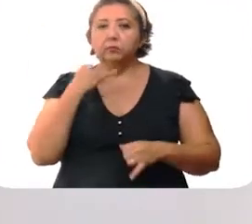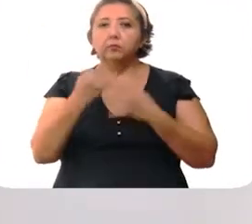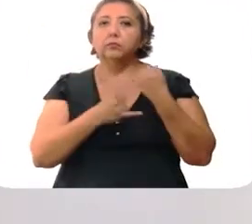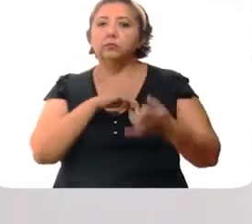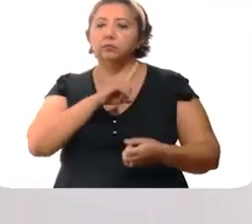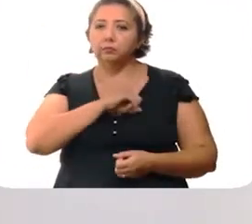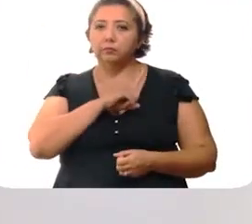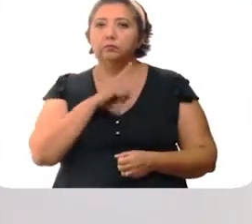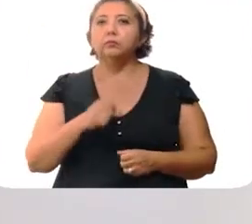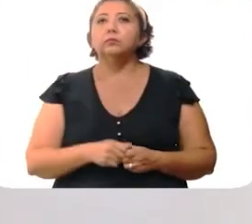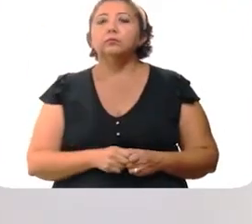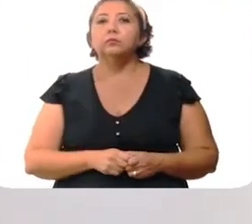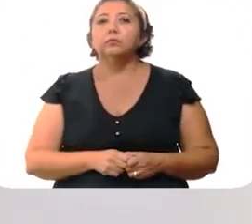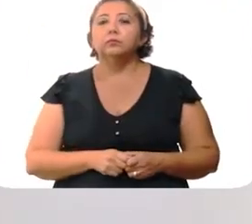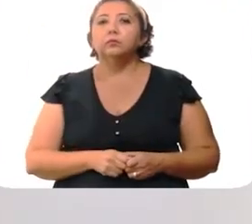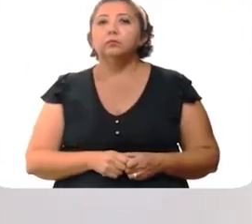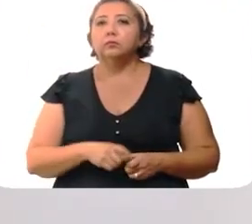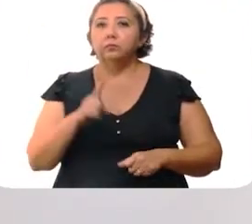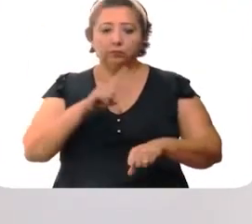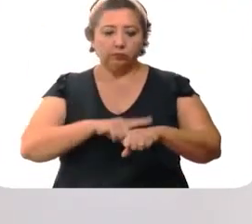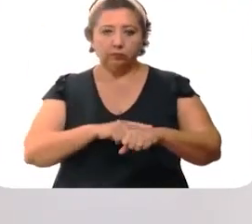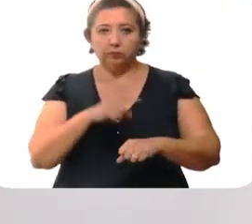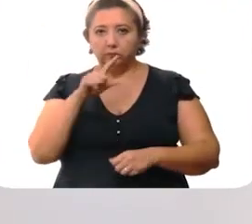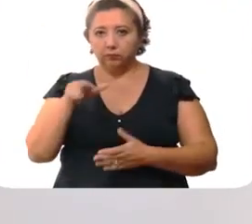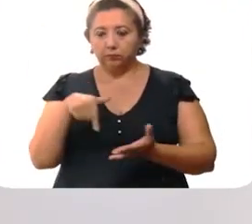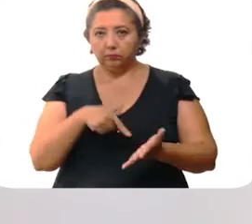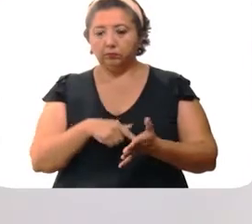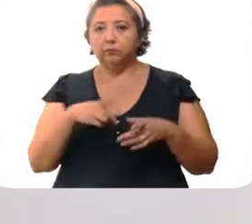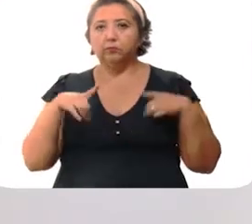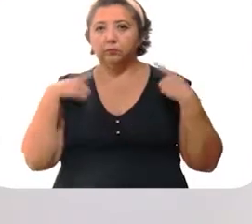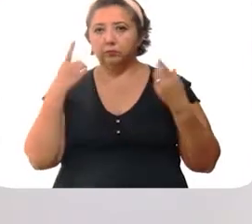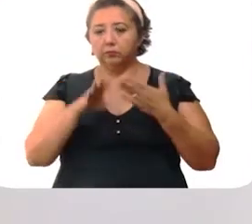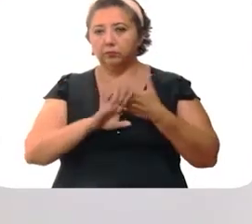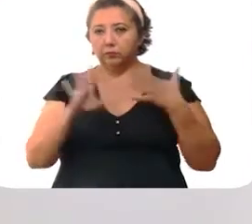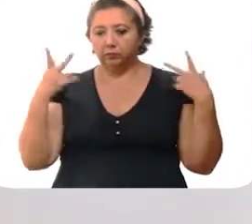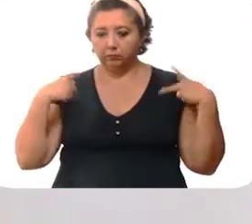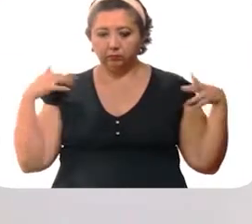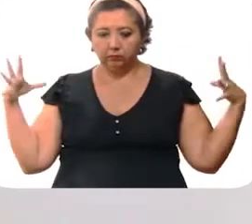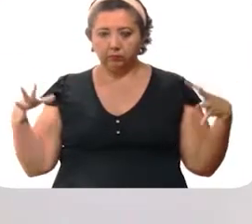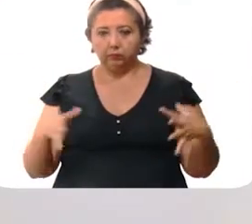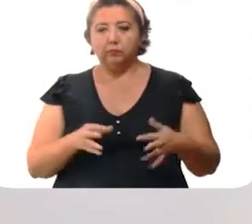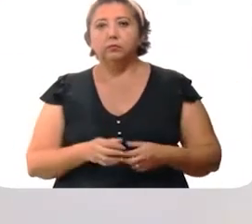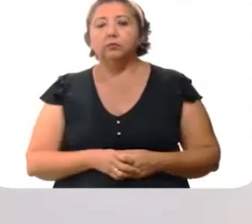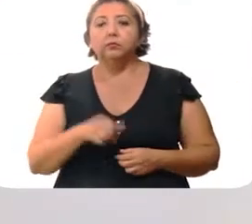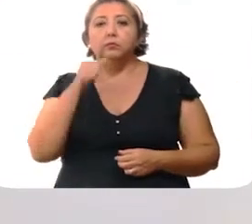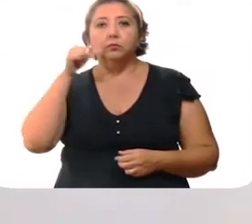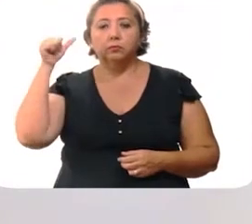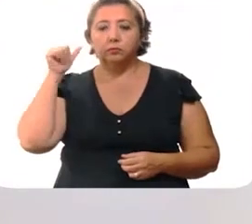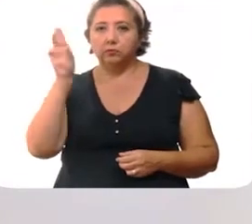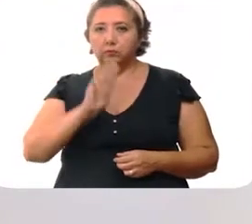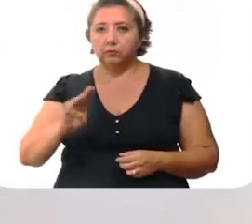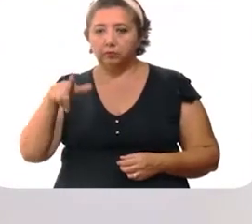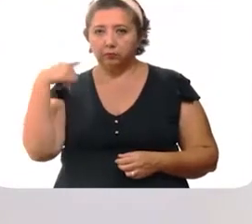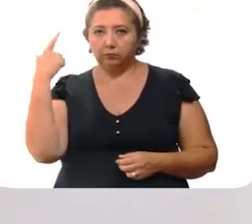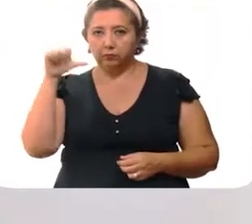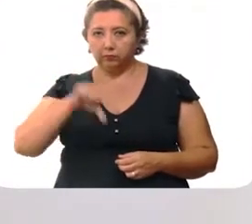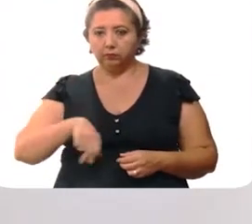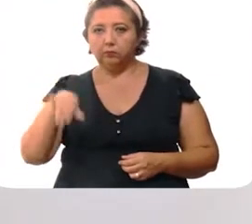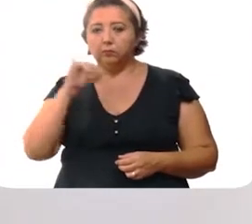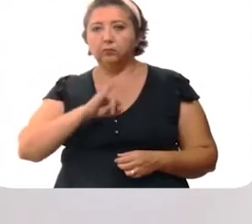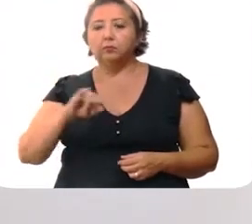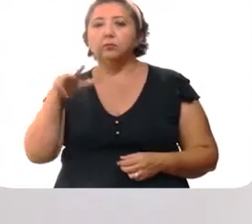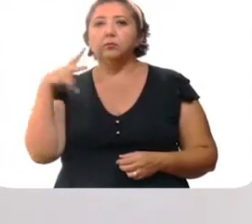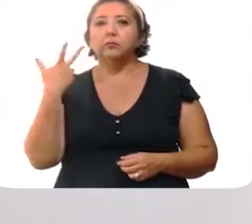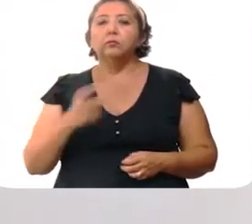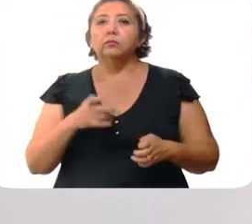únicamente y exclusivamente en el horario y lugar asignado para evitar aglomeraciones. Ayer, miércoles 12 y hoy, jueves 13, se